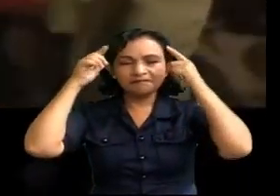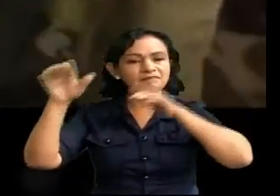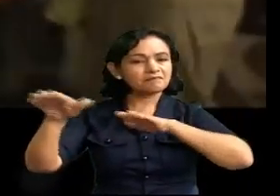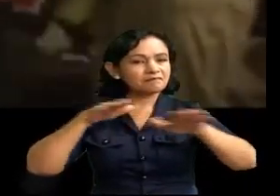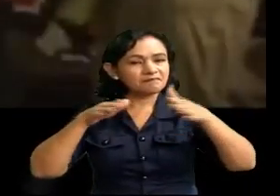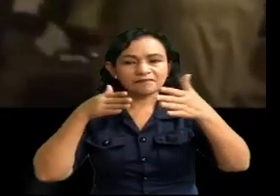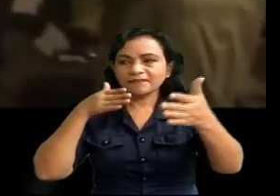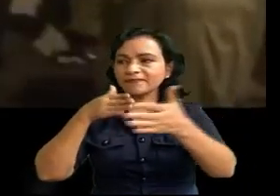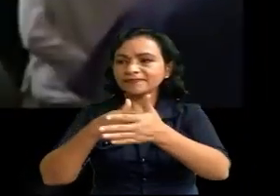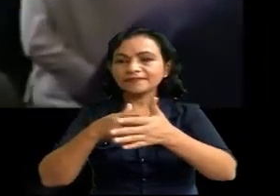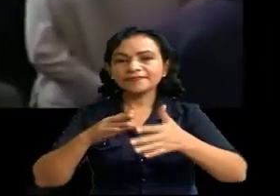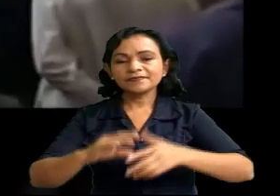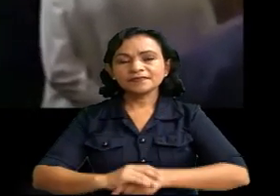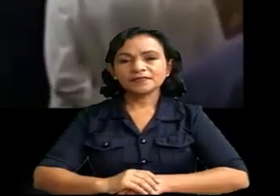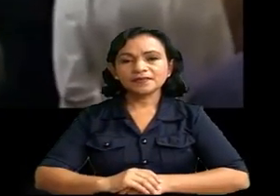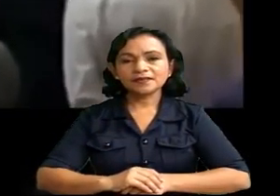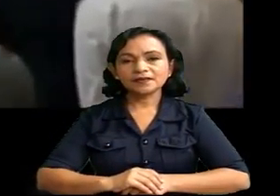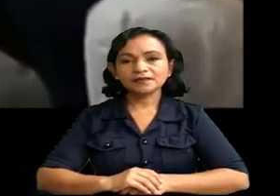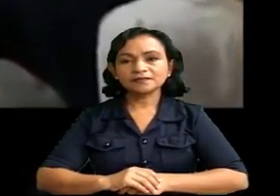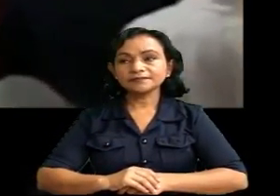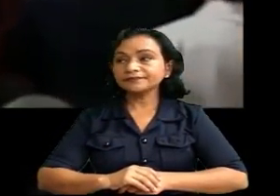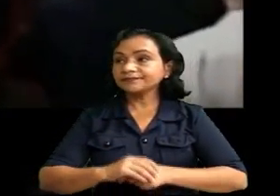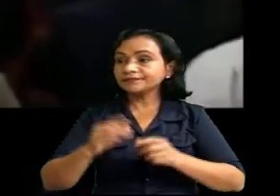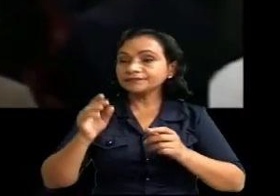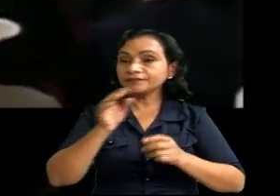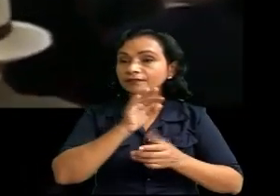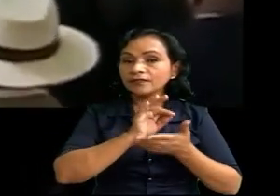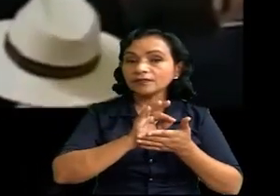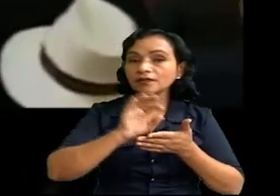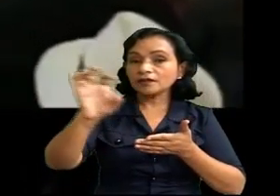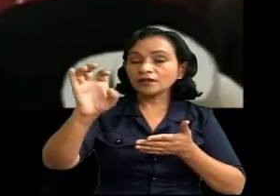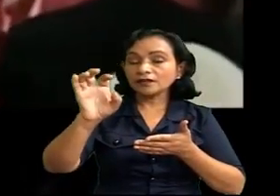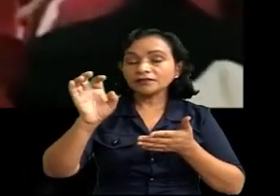Frías. Con esa fe infinita me marcho.